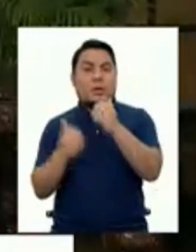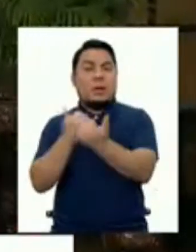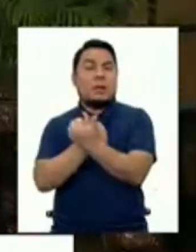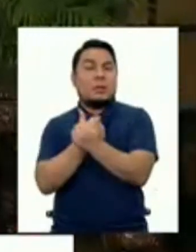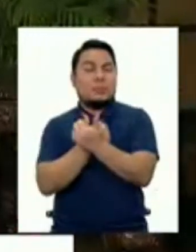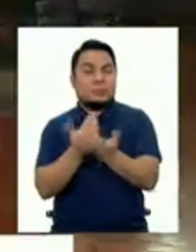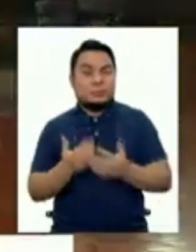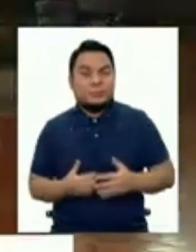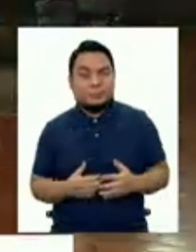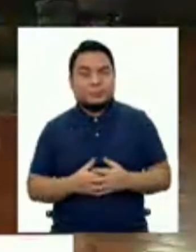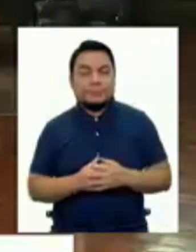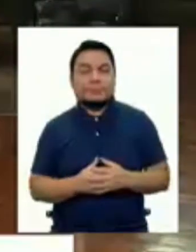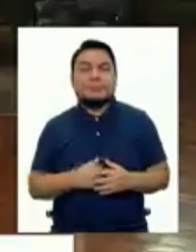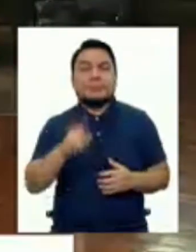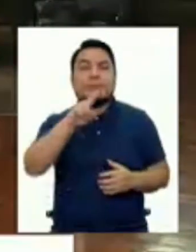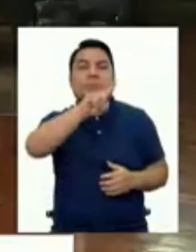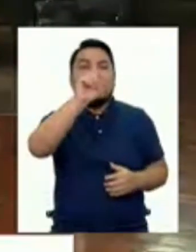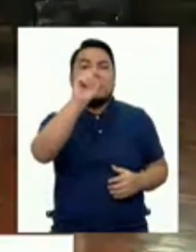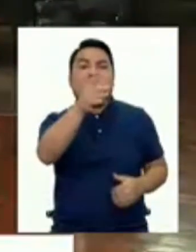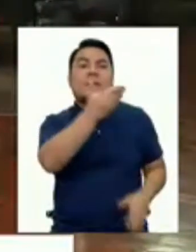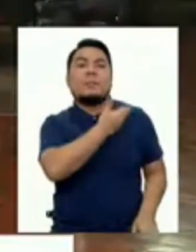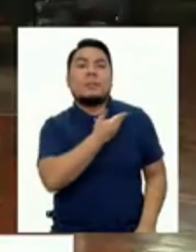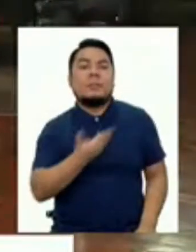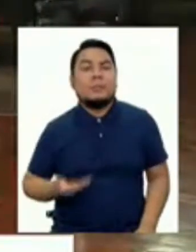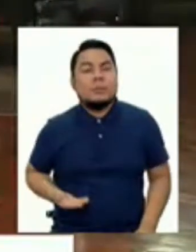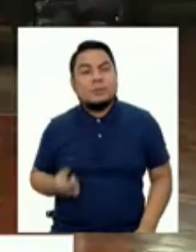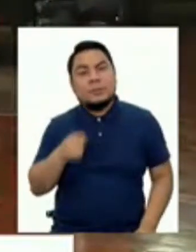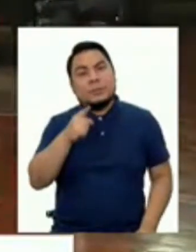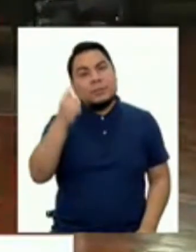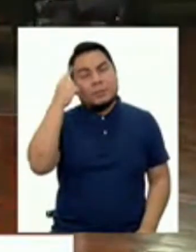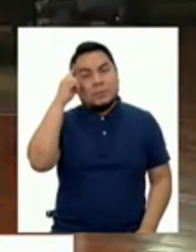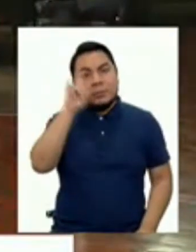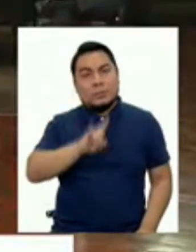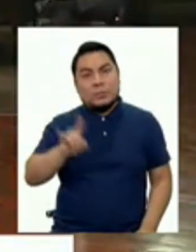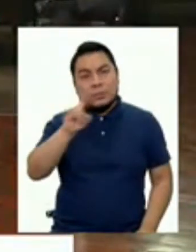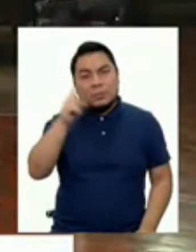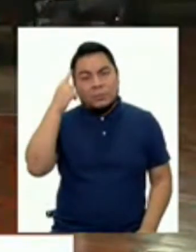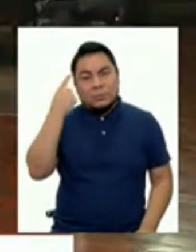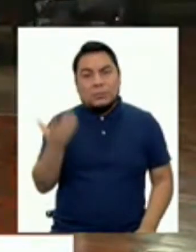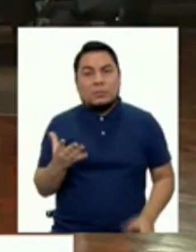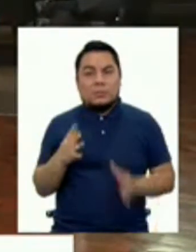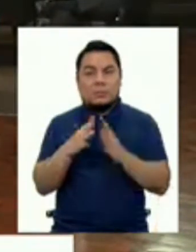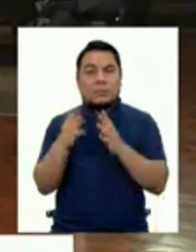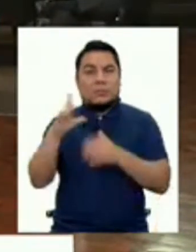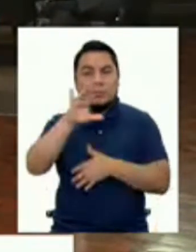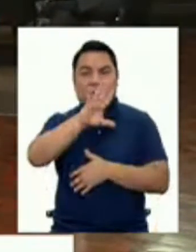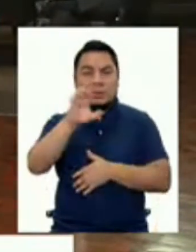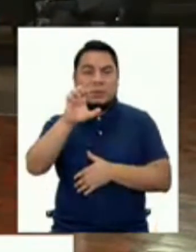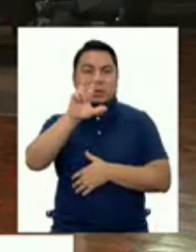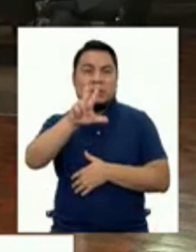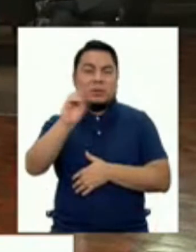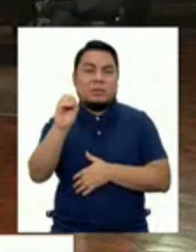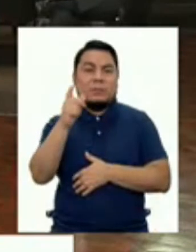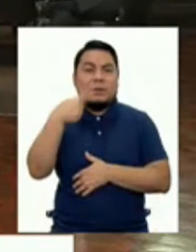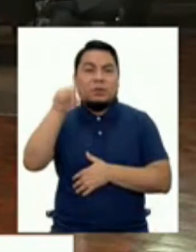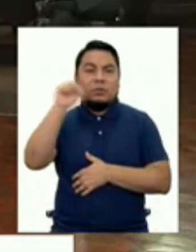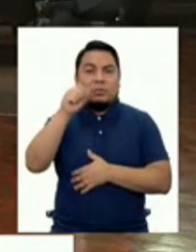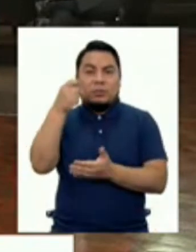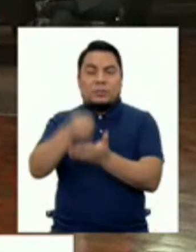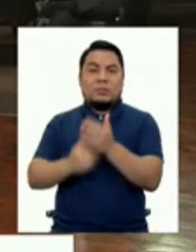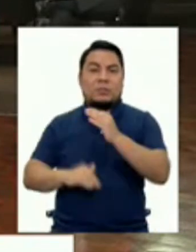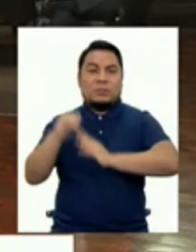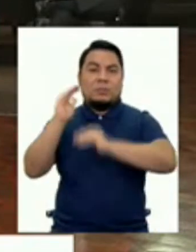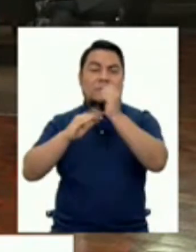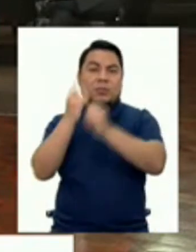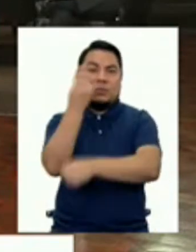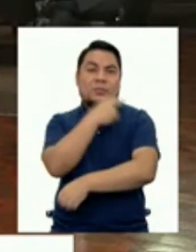Ayacucho. Señor presidente, ¿se justifica el uso desproporcionado de 530 millones de soles en la construcción de